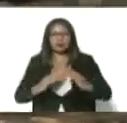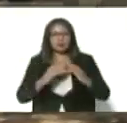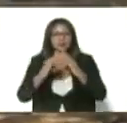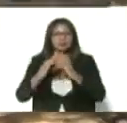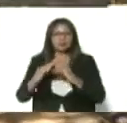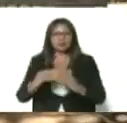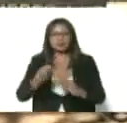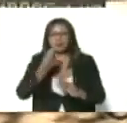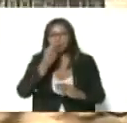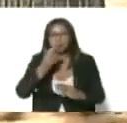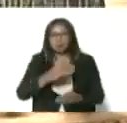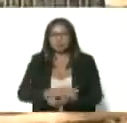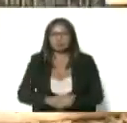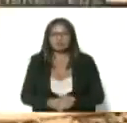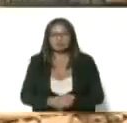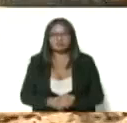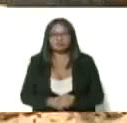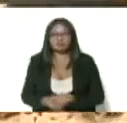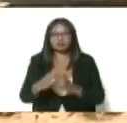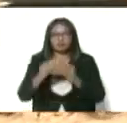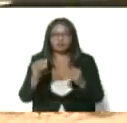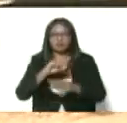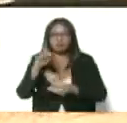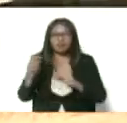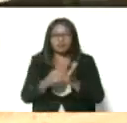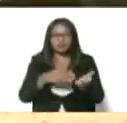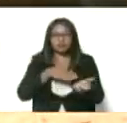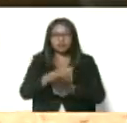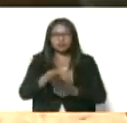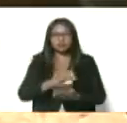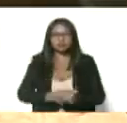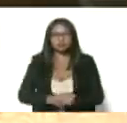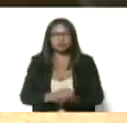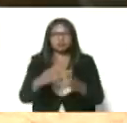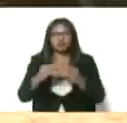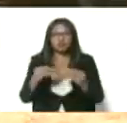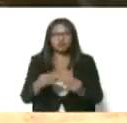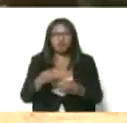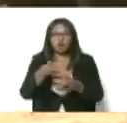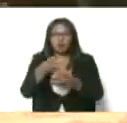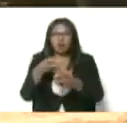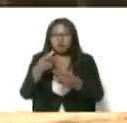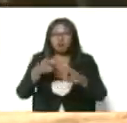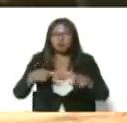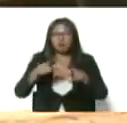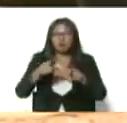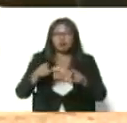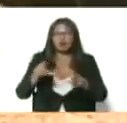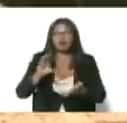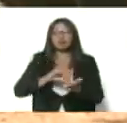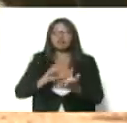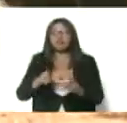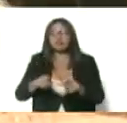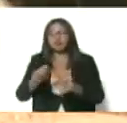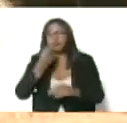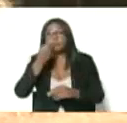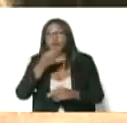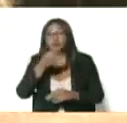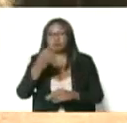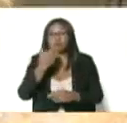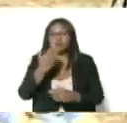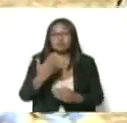totalmente gratuito aquí no se les está cobrando nada a los centros de alimentación ni las casas que usted ha ordenado